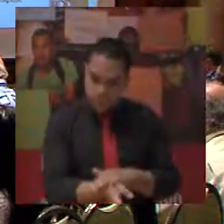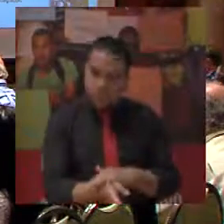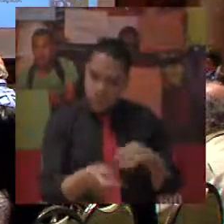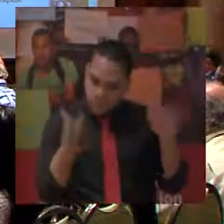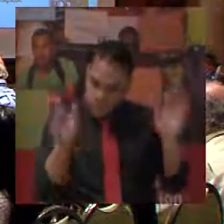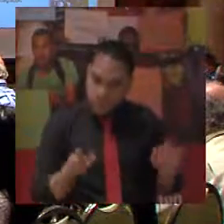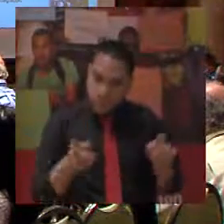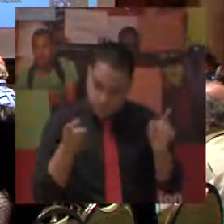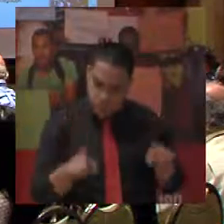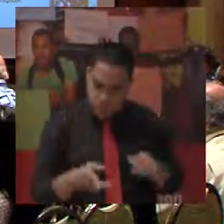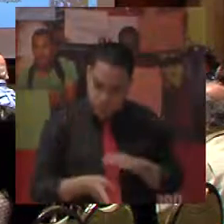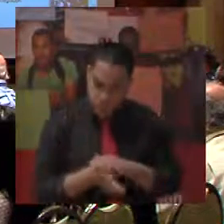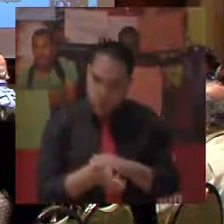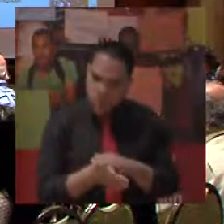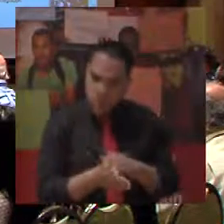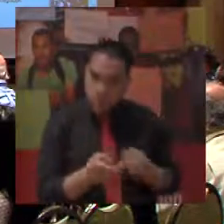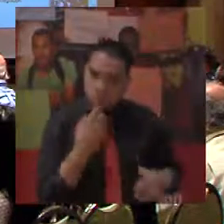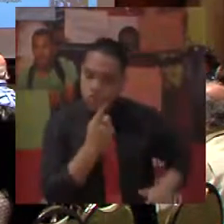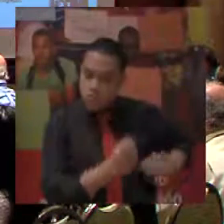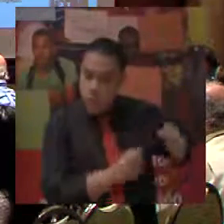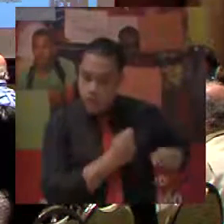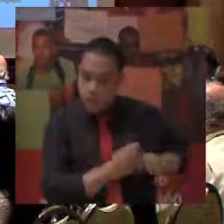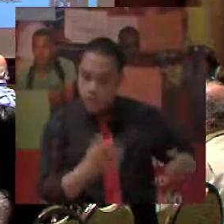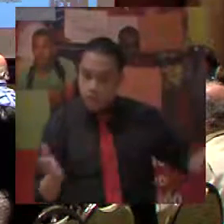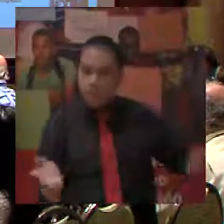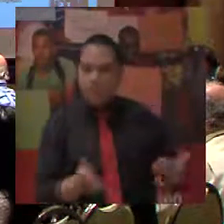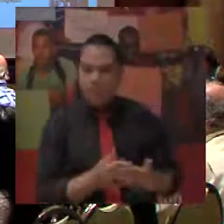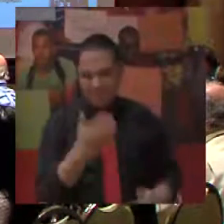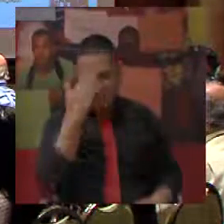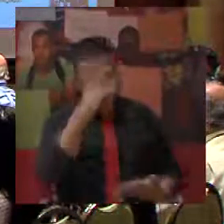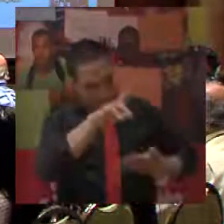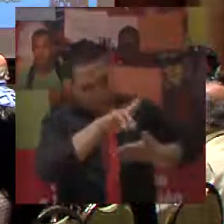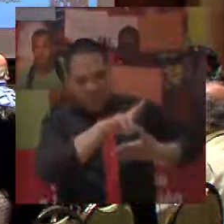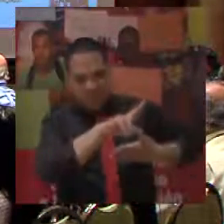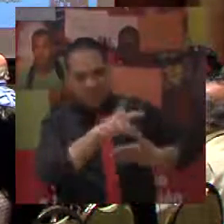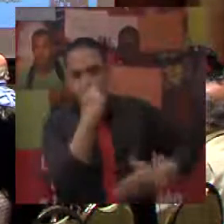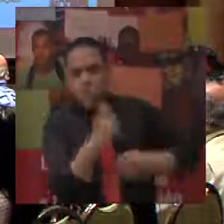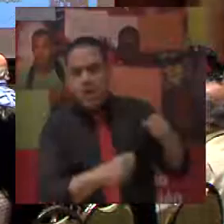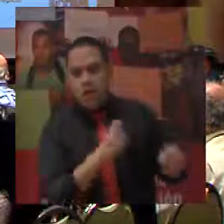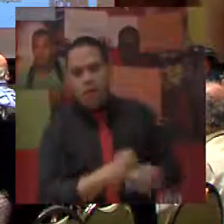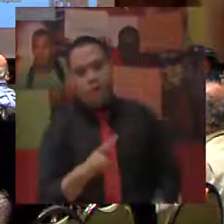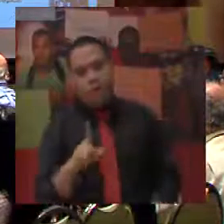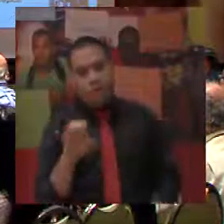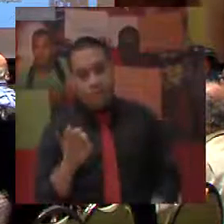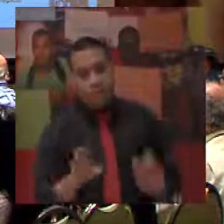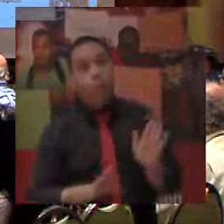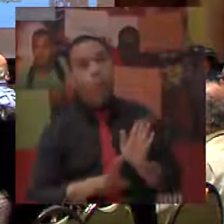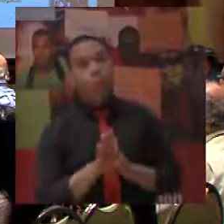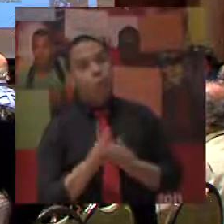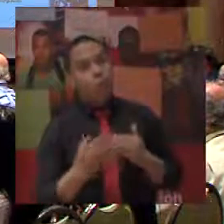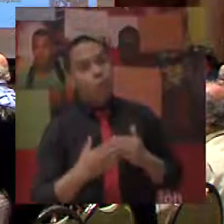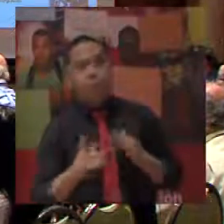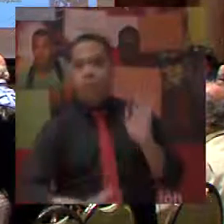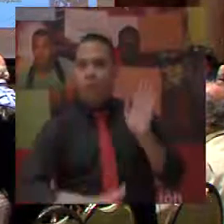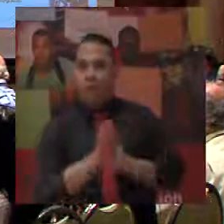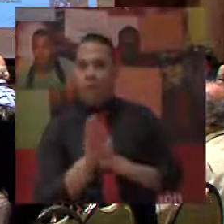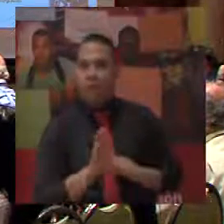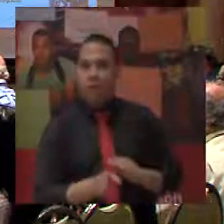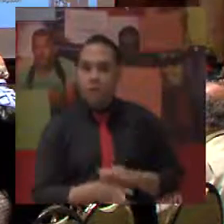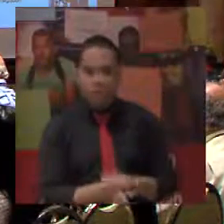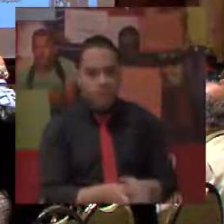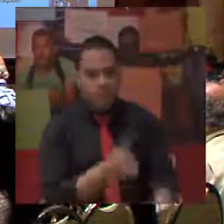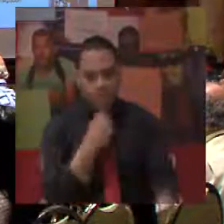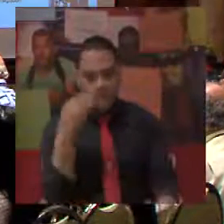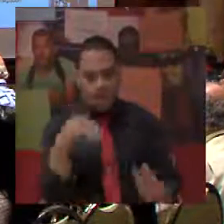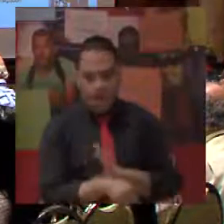siguen estando abiertas después del año, cuando esta cifra para América Latina es aproximadamente el 26%. Es decir,